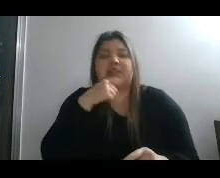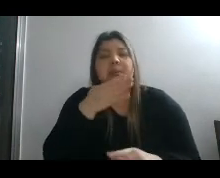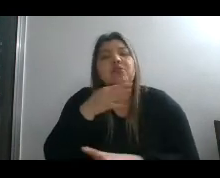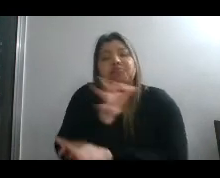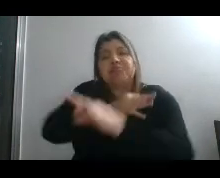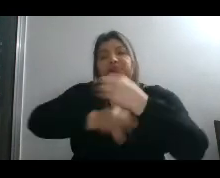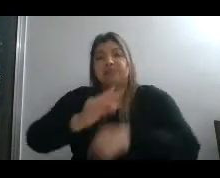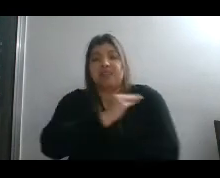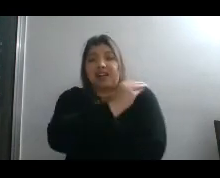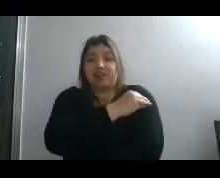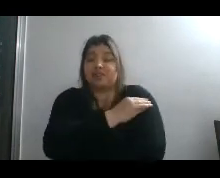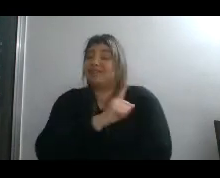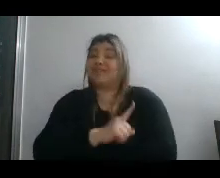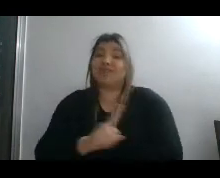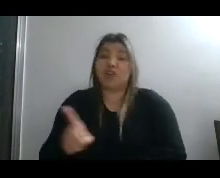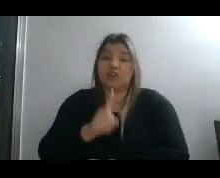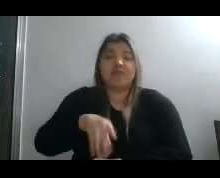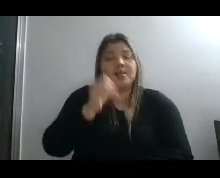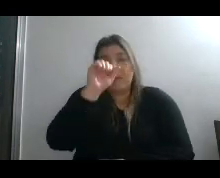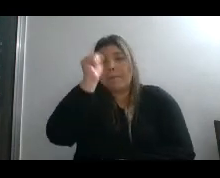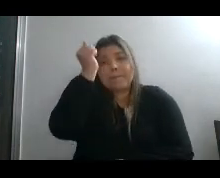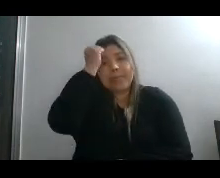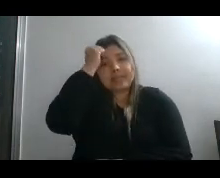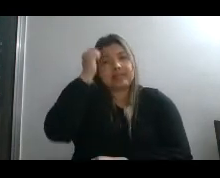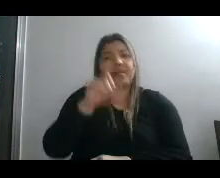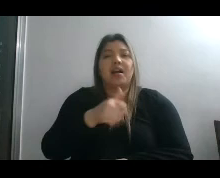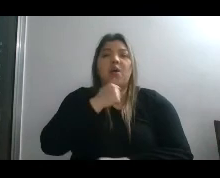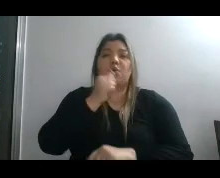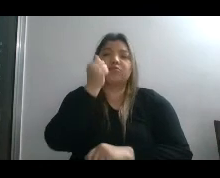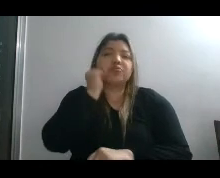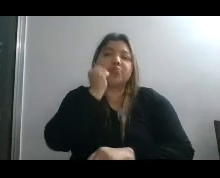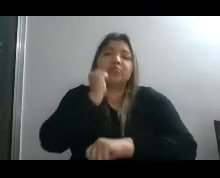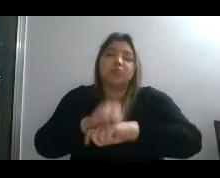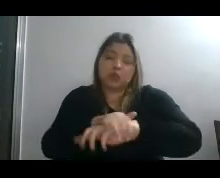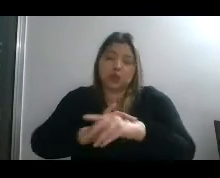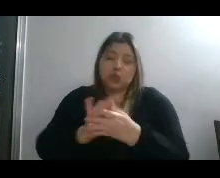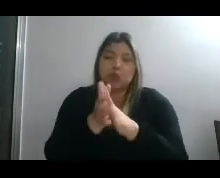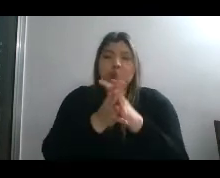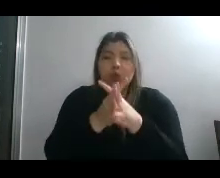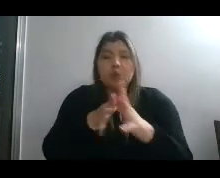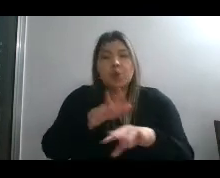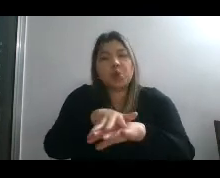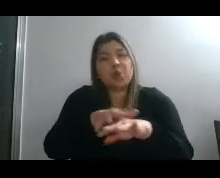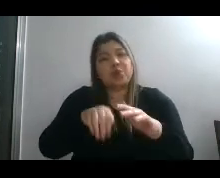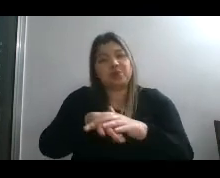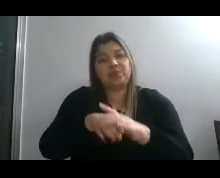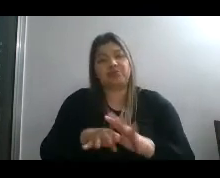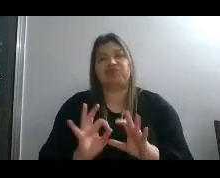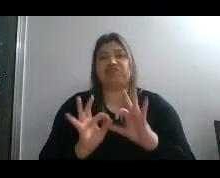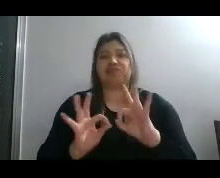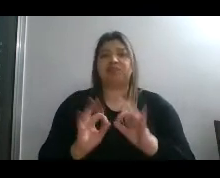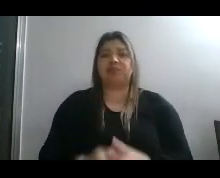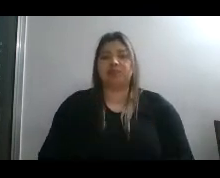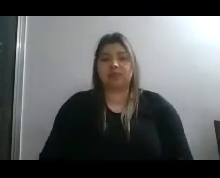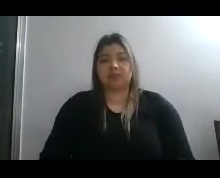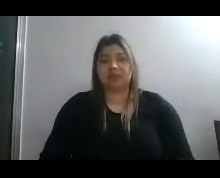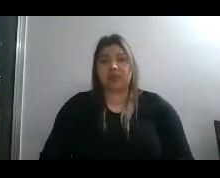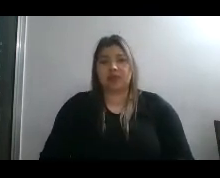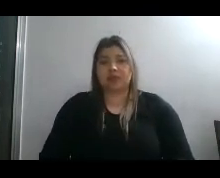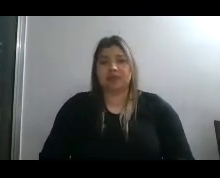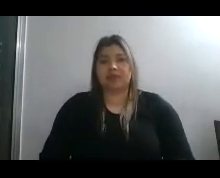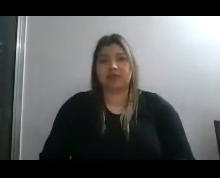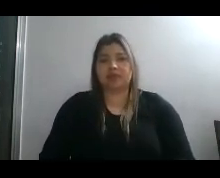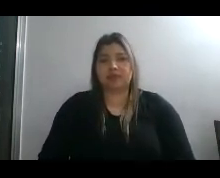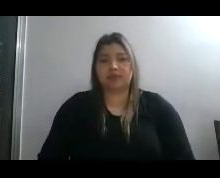hacer siempre que sea posible. ¿Es obligación de las